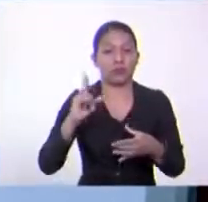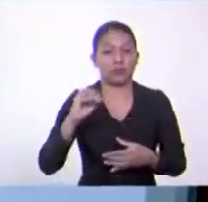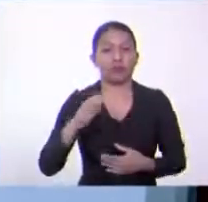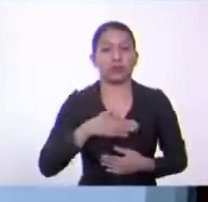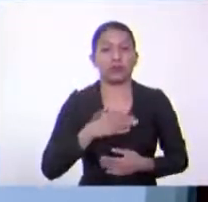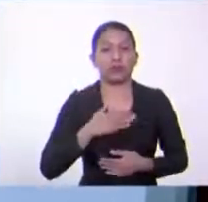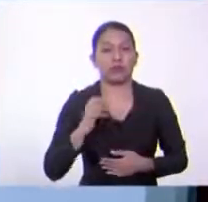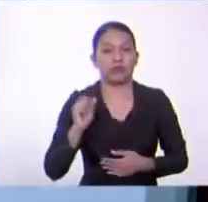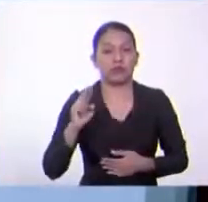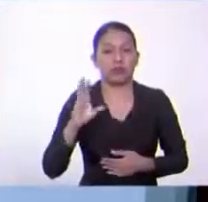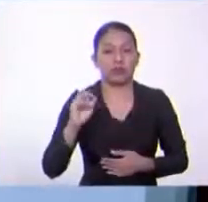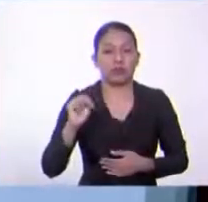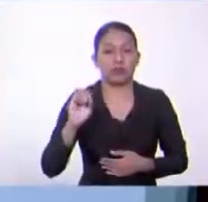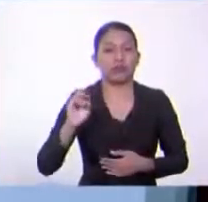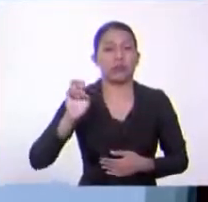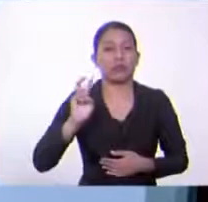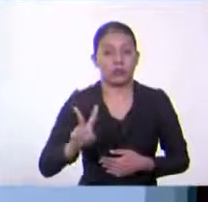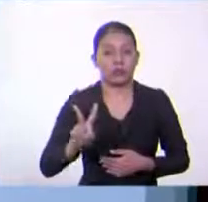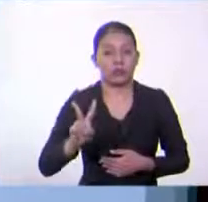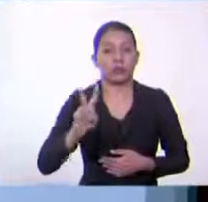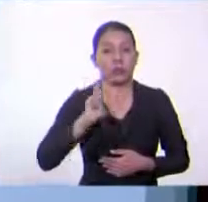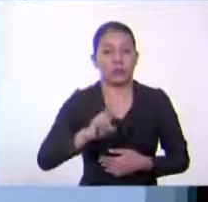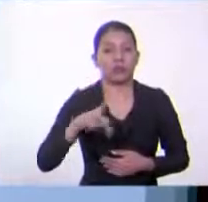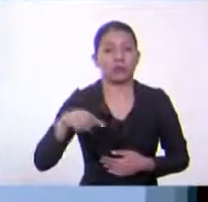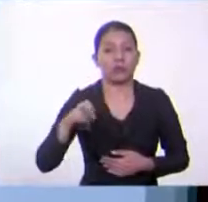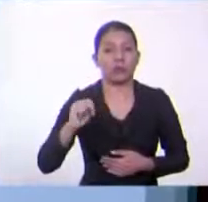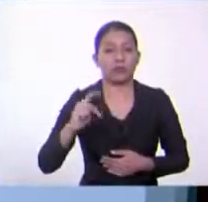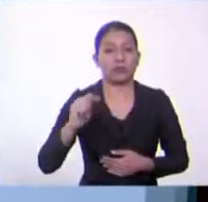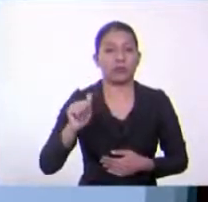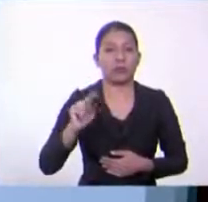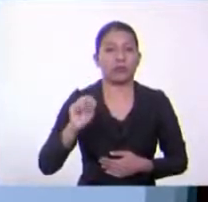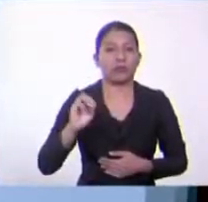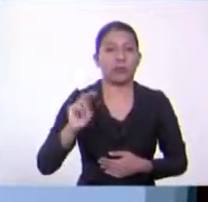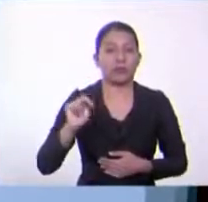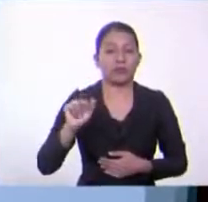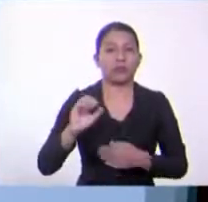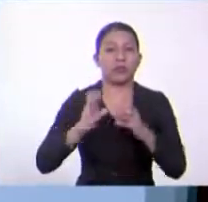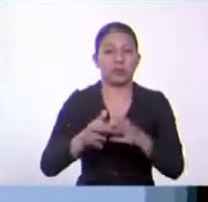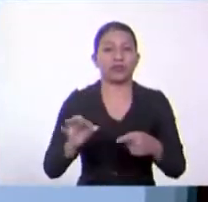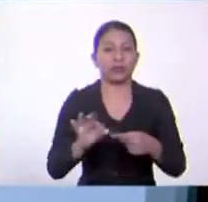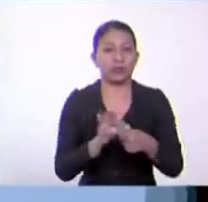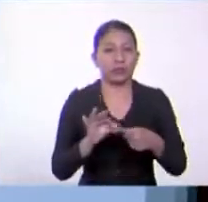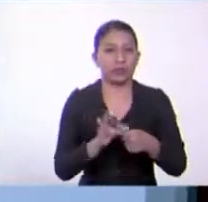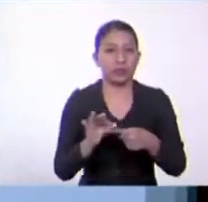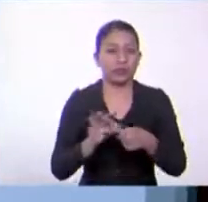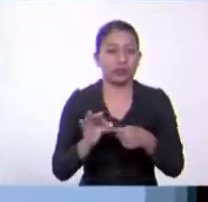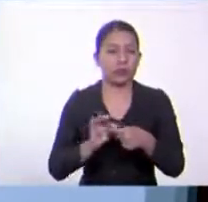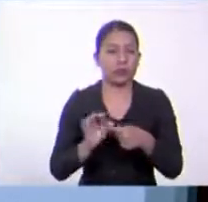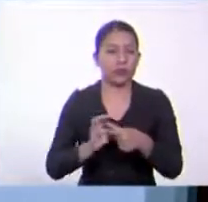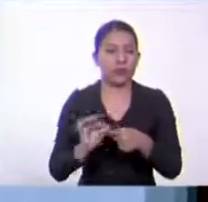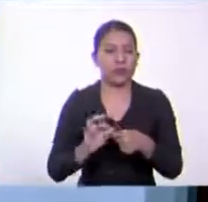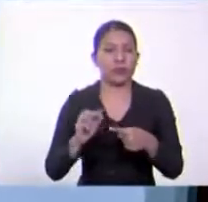carbono 2, por eso es 2-pentanona. El grupo funcional para las cetonas